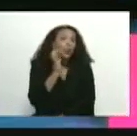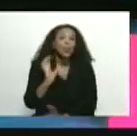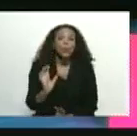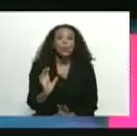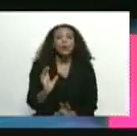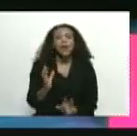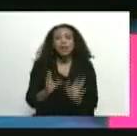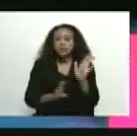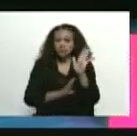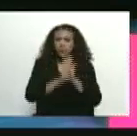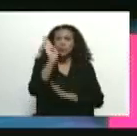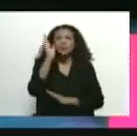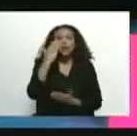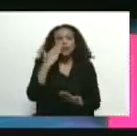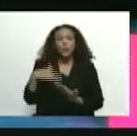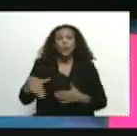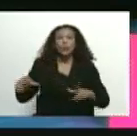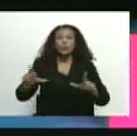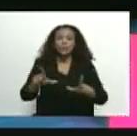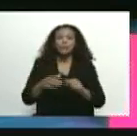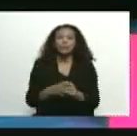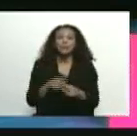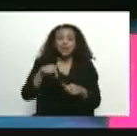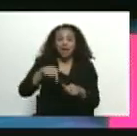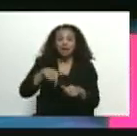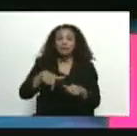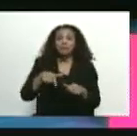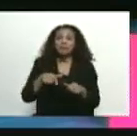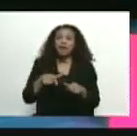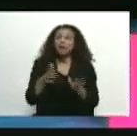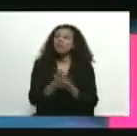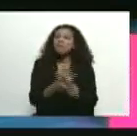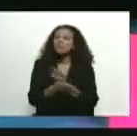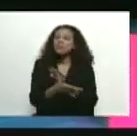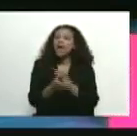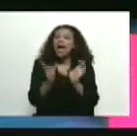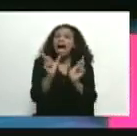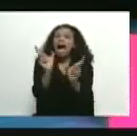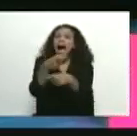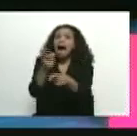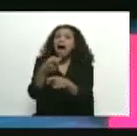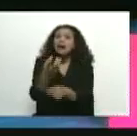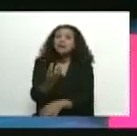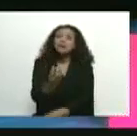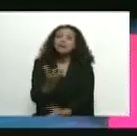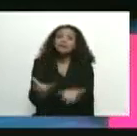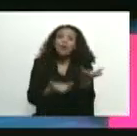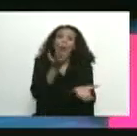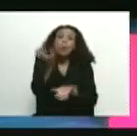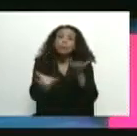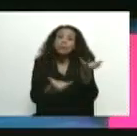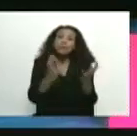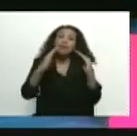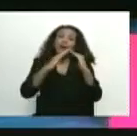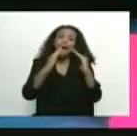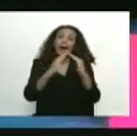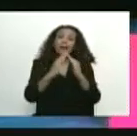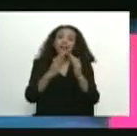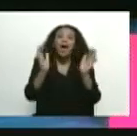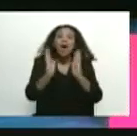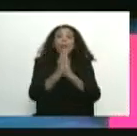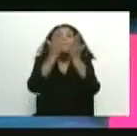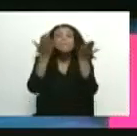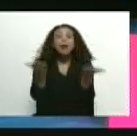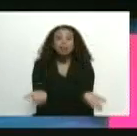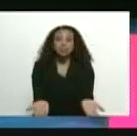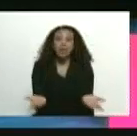usted desarrolla en la edición de este espacio y tiene que ver con gas doméstico. Este reporte... Estado Sucre. Es Cumaná,